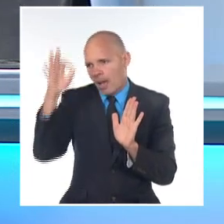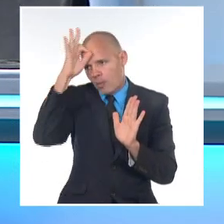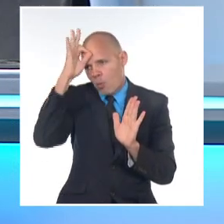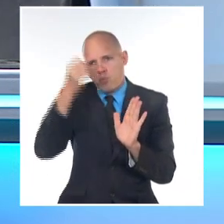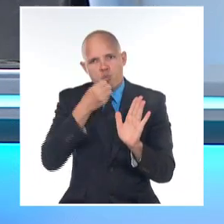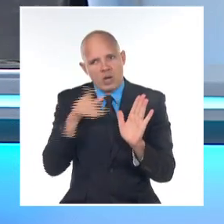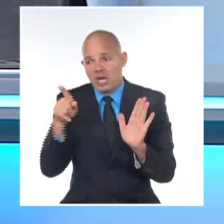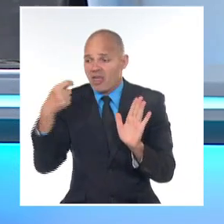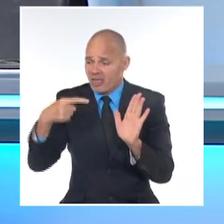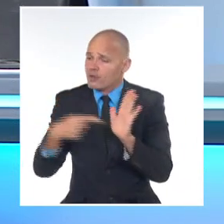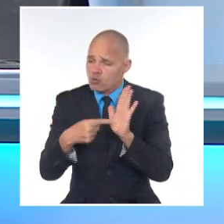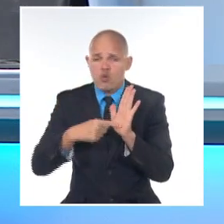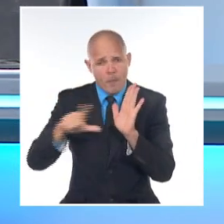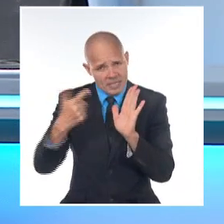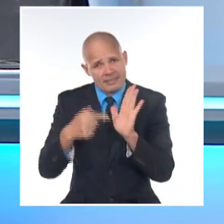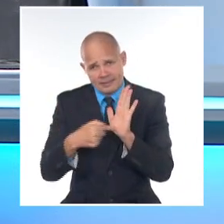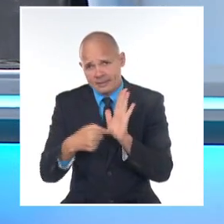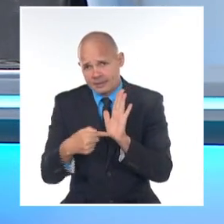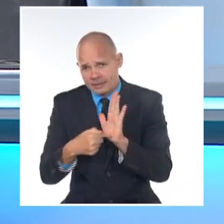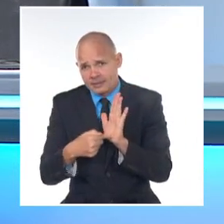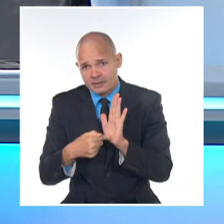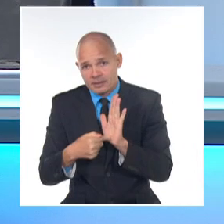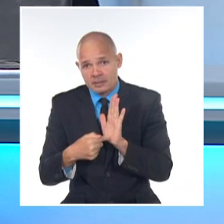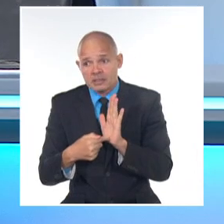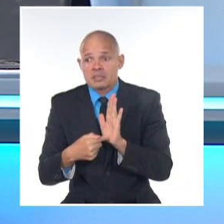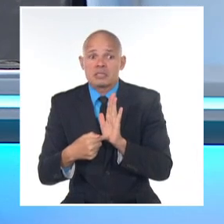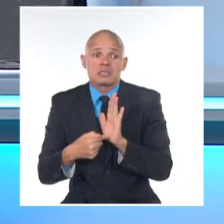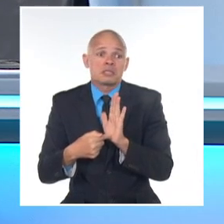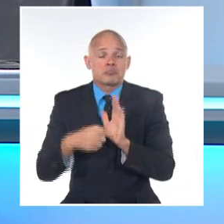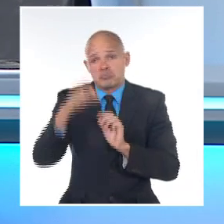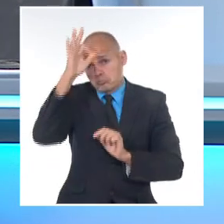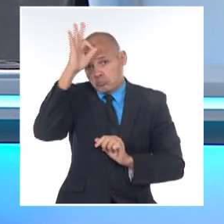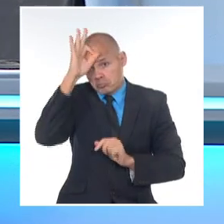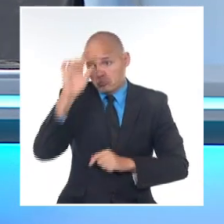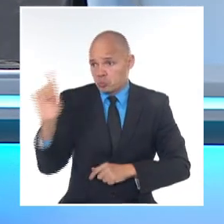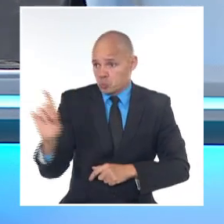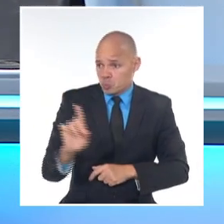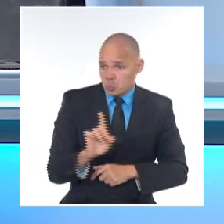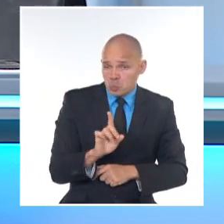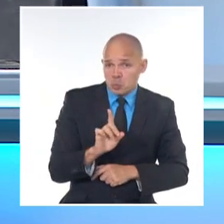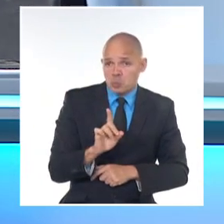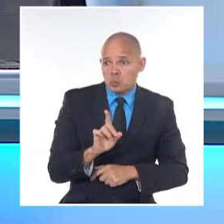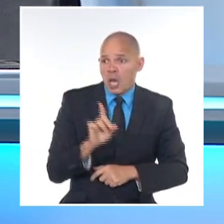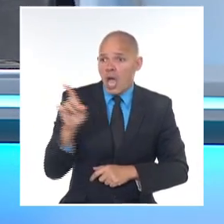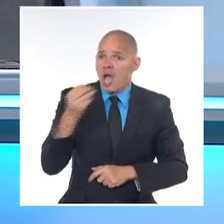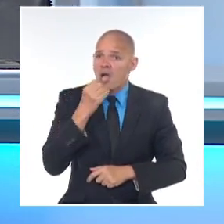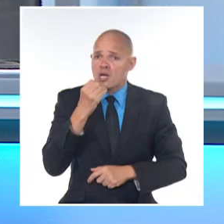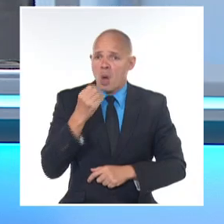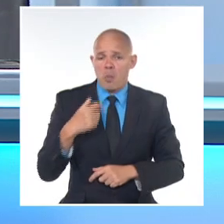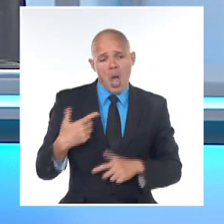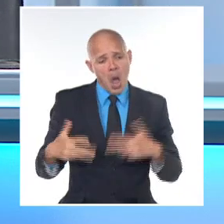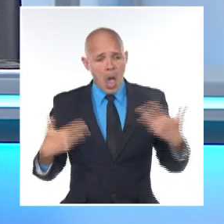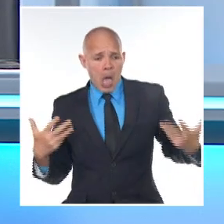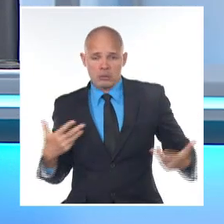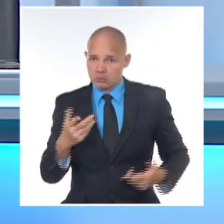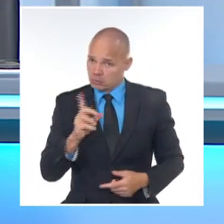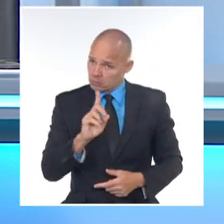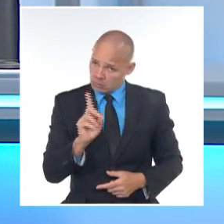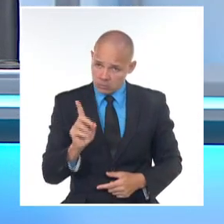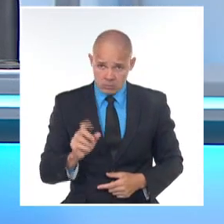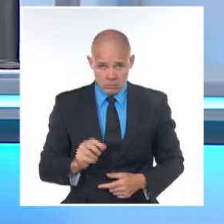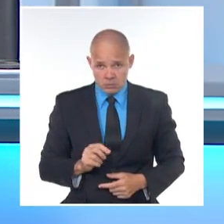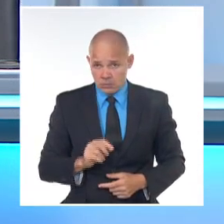establecido ante cada situación. Que si el inspector viene, bueno, pues el inspector no sea la fuente del acto corrupto. Que